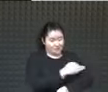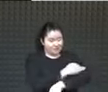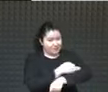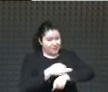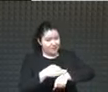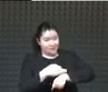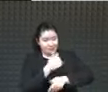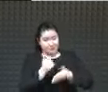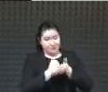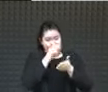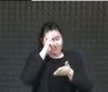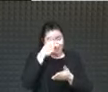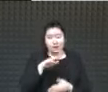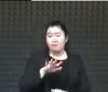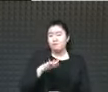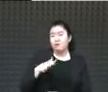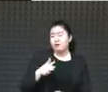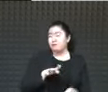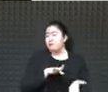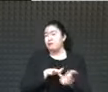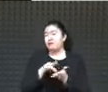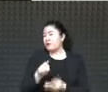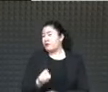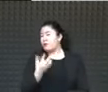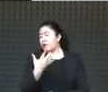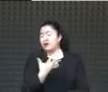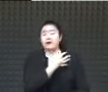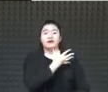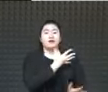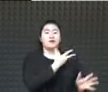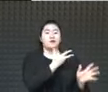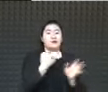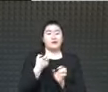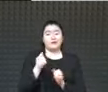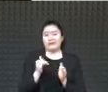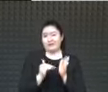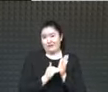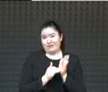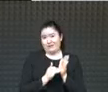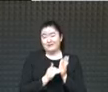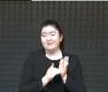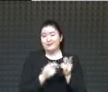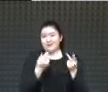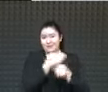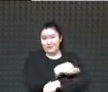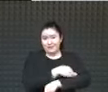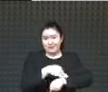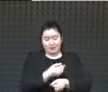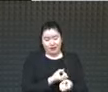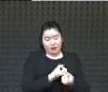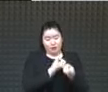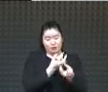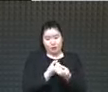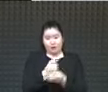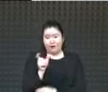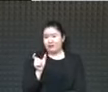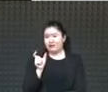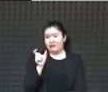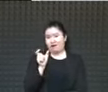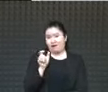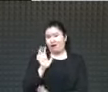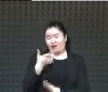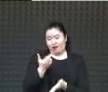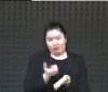cerca de 800,000 familias, estarán recibiendo su depósito en esta tarjeta que tienen